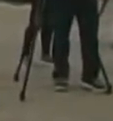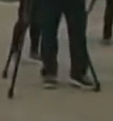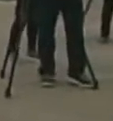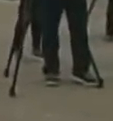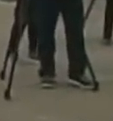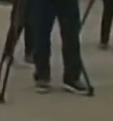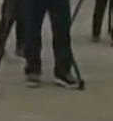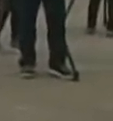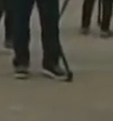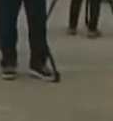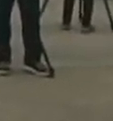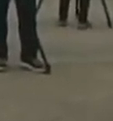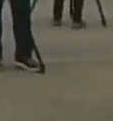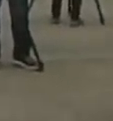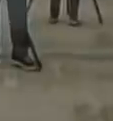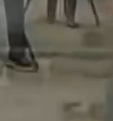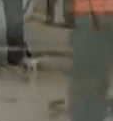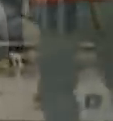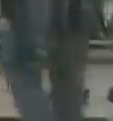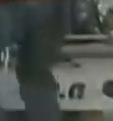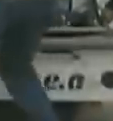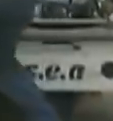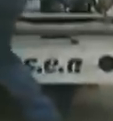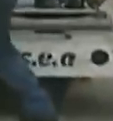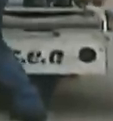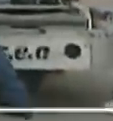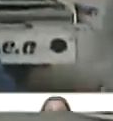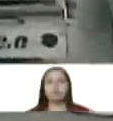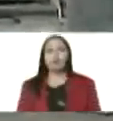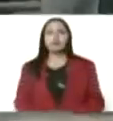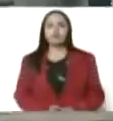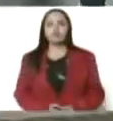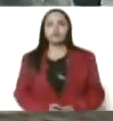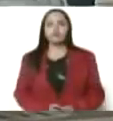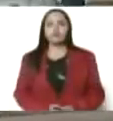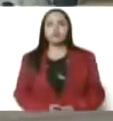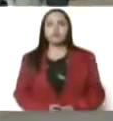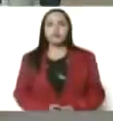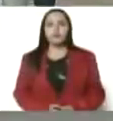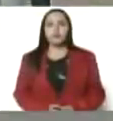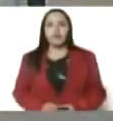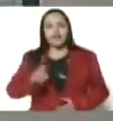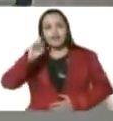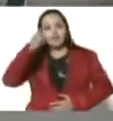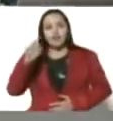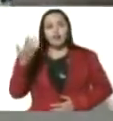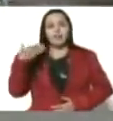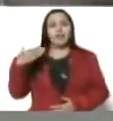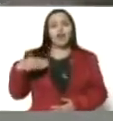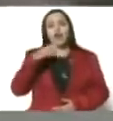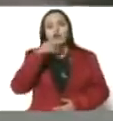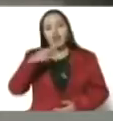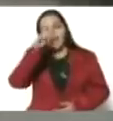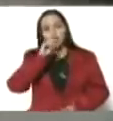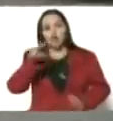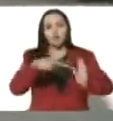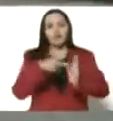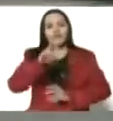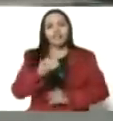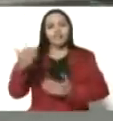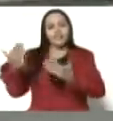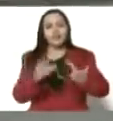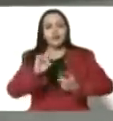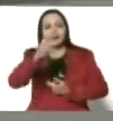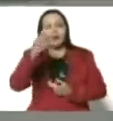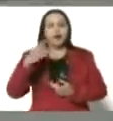de Sputnik V. Recordemos que el pasado mes de octubre del año 2020 arribó en nuestro país un primer cargamento de